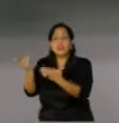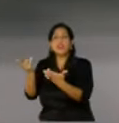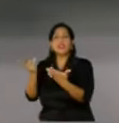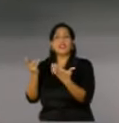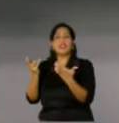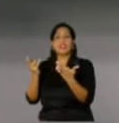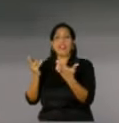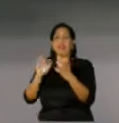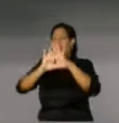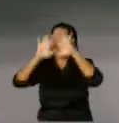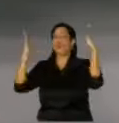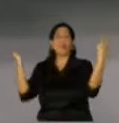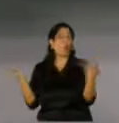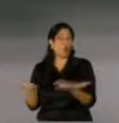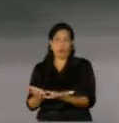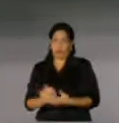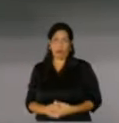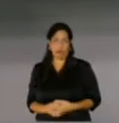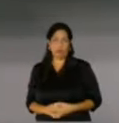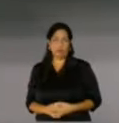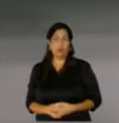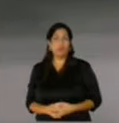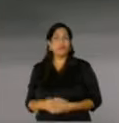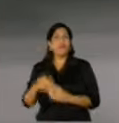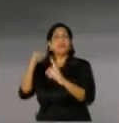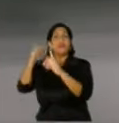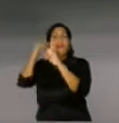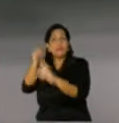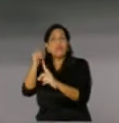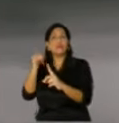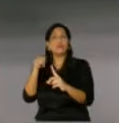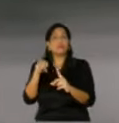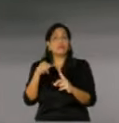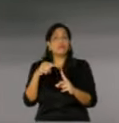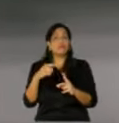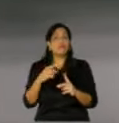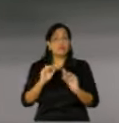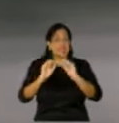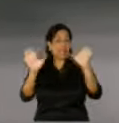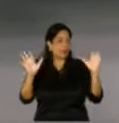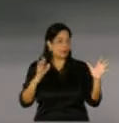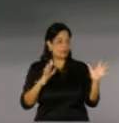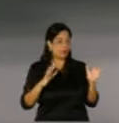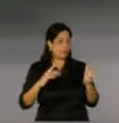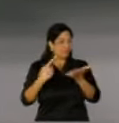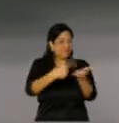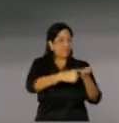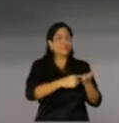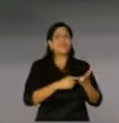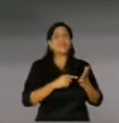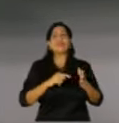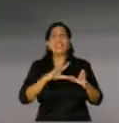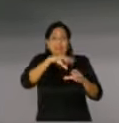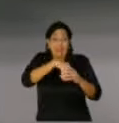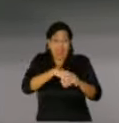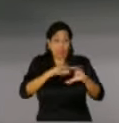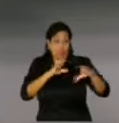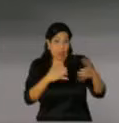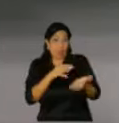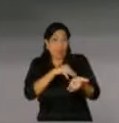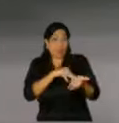en todas esas áreas, y todas, ¿verdad?, están dadas, ¿verdad?, se componen diferentes comités dentro del